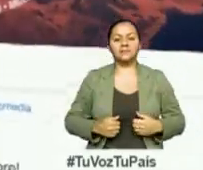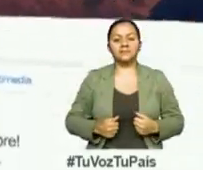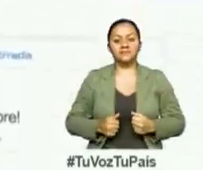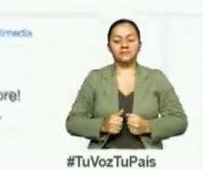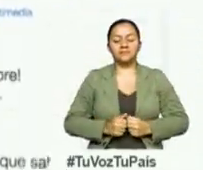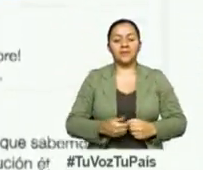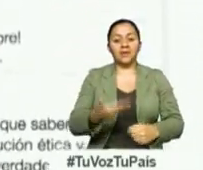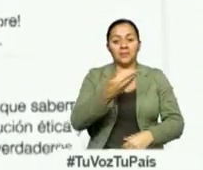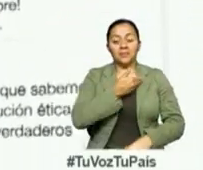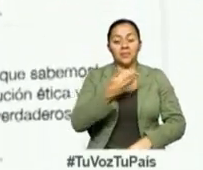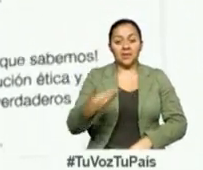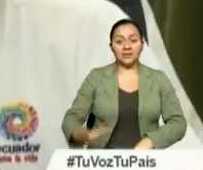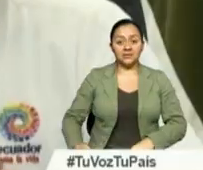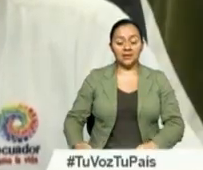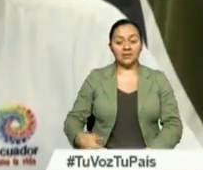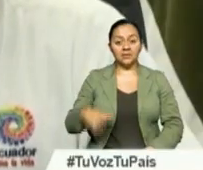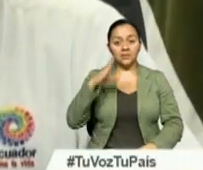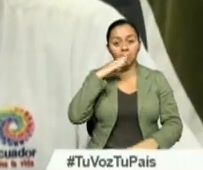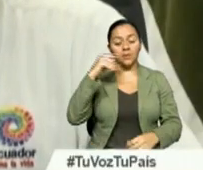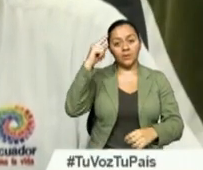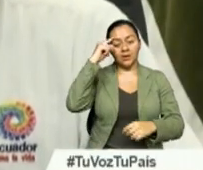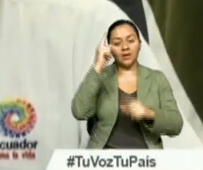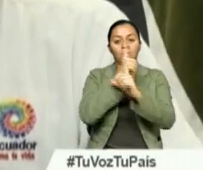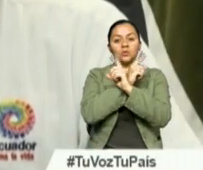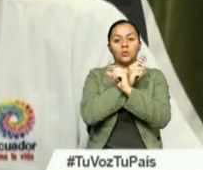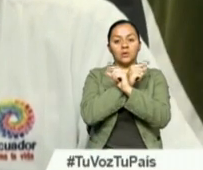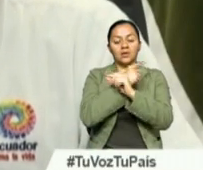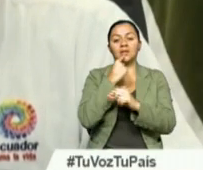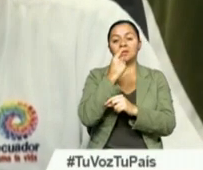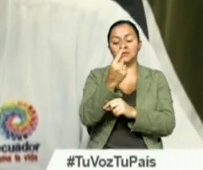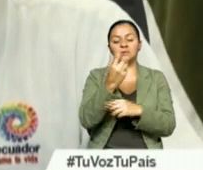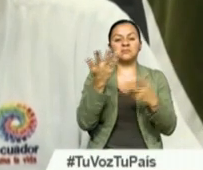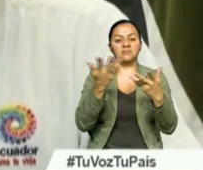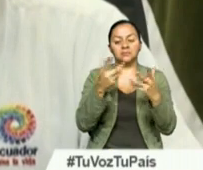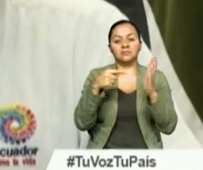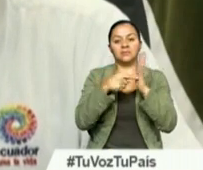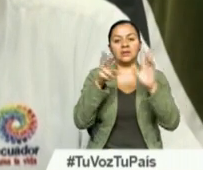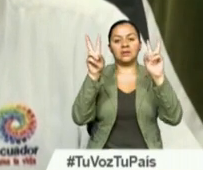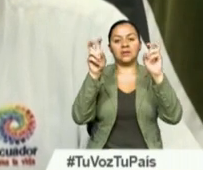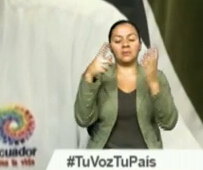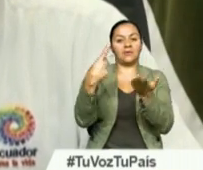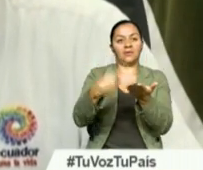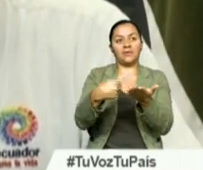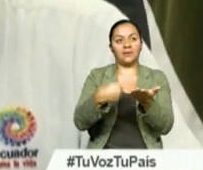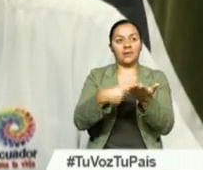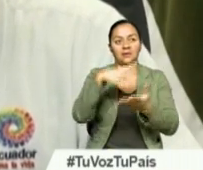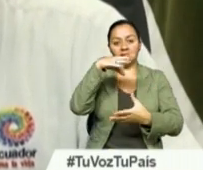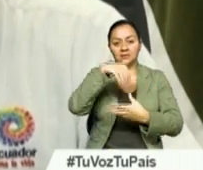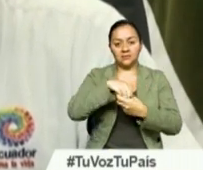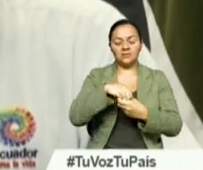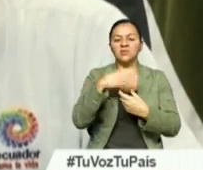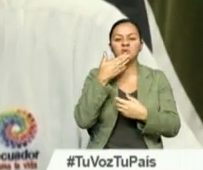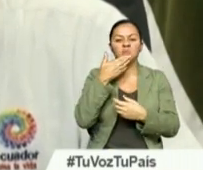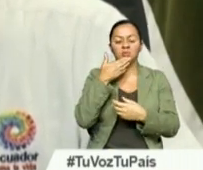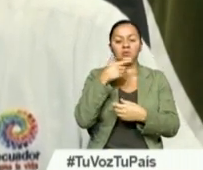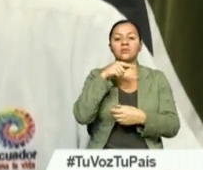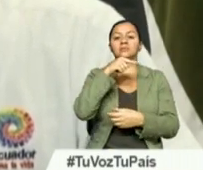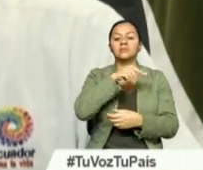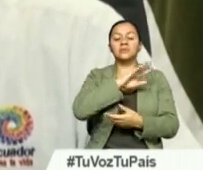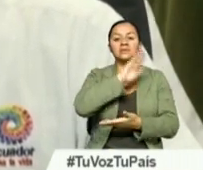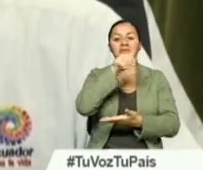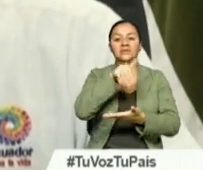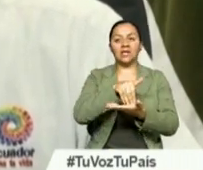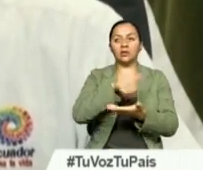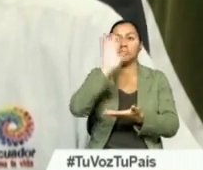presidente de la República, Rafael Correa, en su cuenta de Twitter se refirió a uno de los temas del debate presidencial que se realizó en el Centro de Convenciones